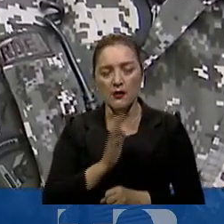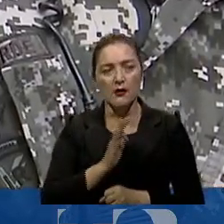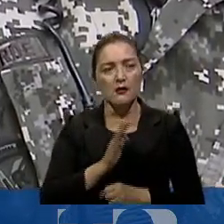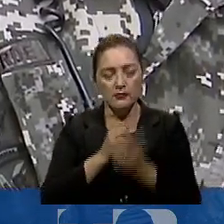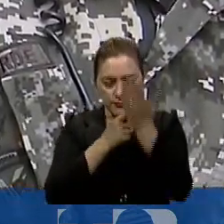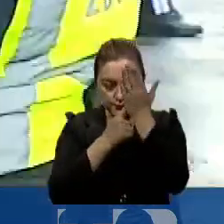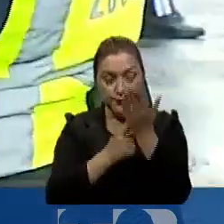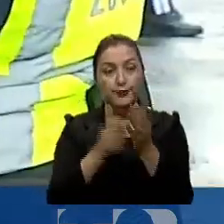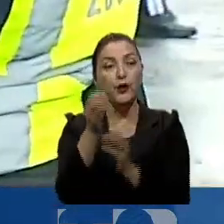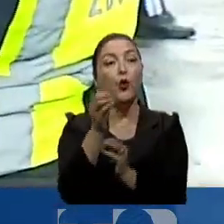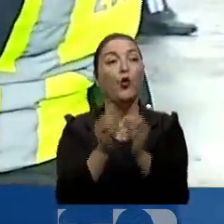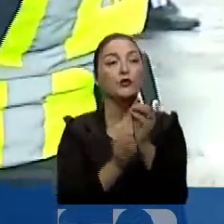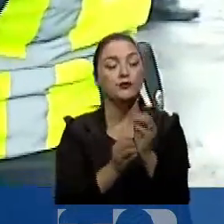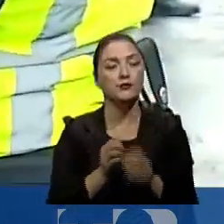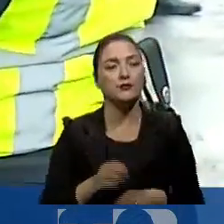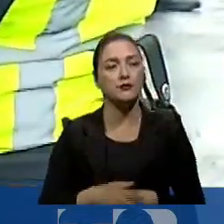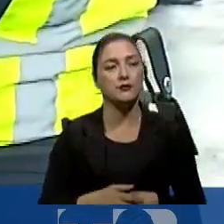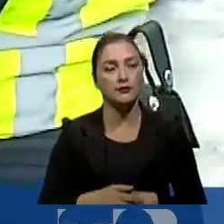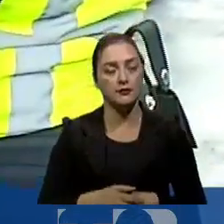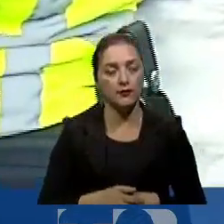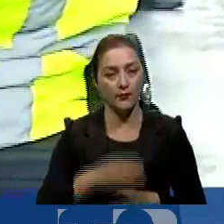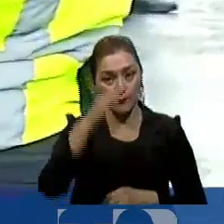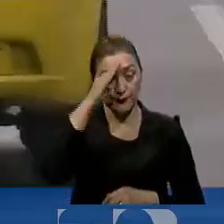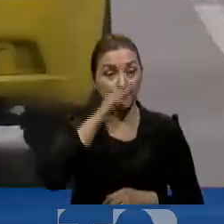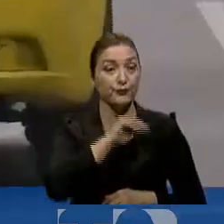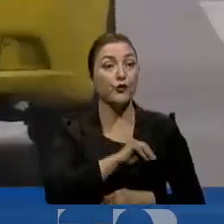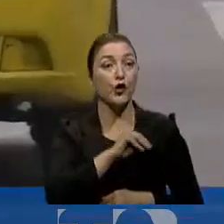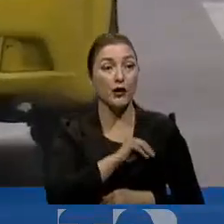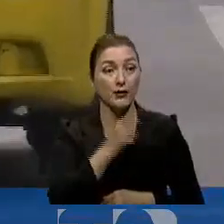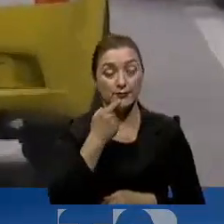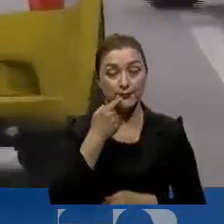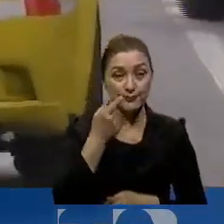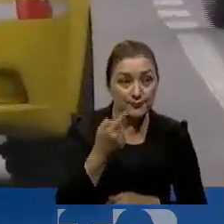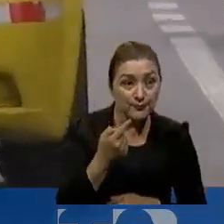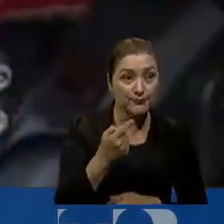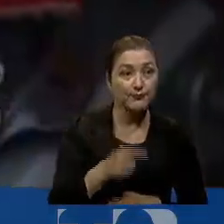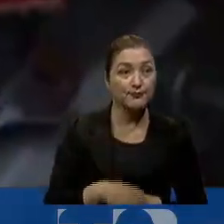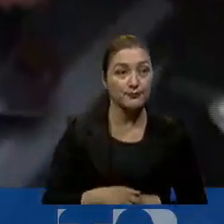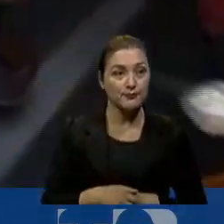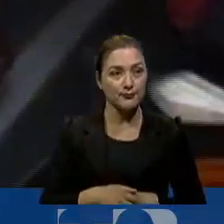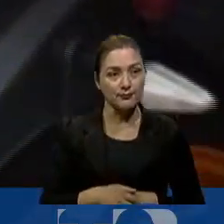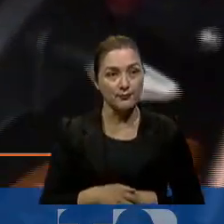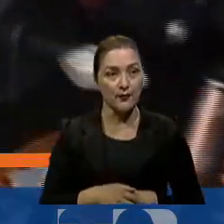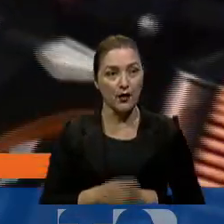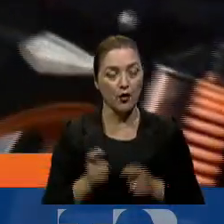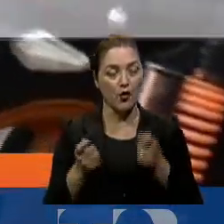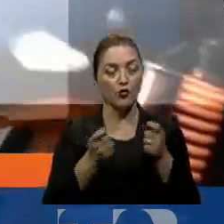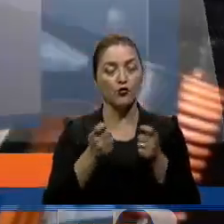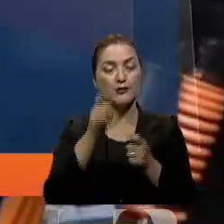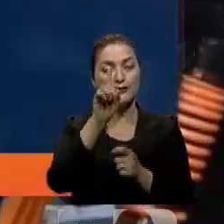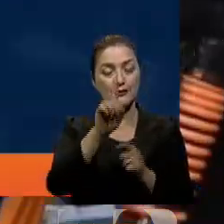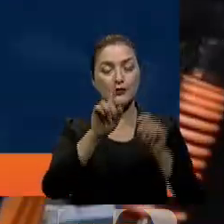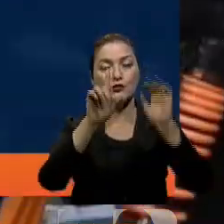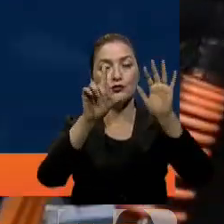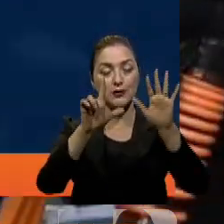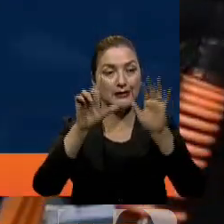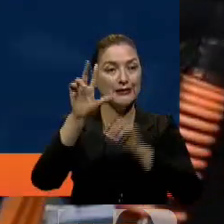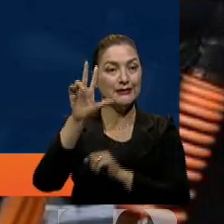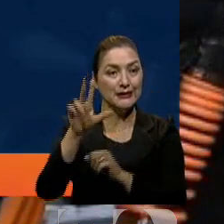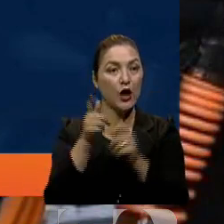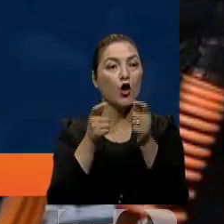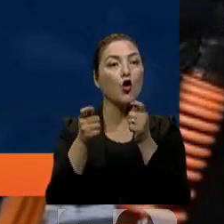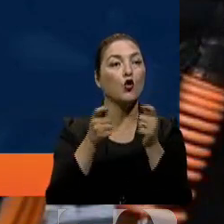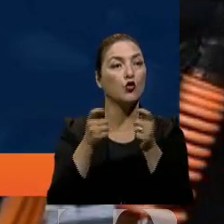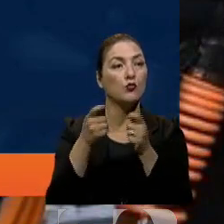hace la oficina. Por su parte, la Agencia Metropolitana de Tránsito informa que la entidad ha realizado 173 operativos y